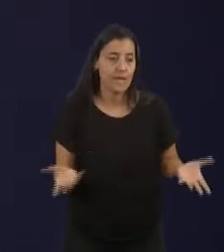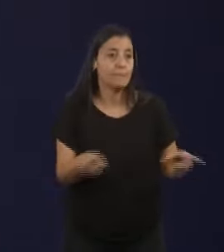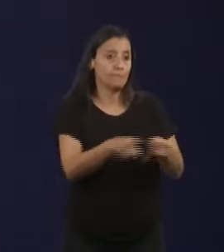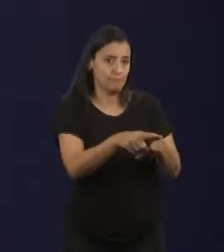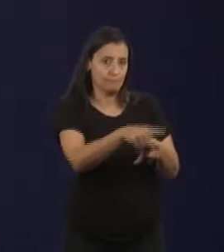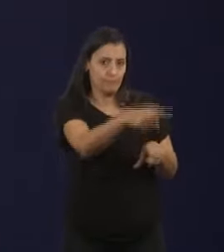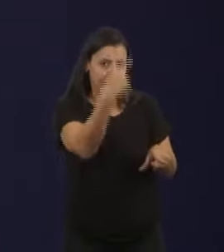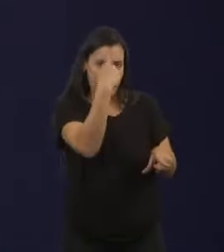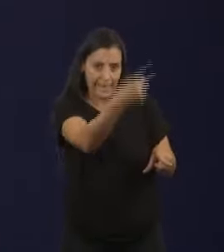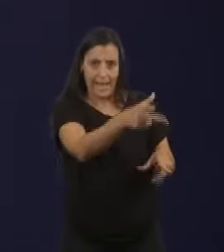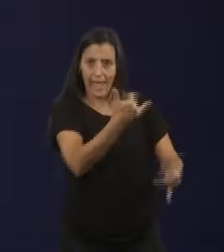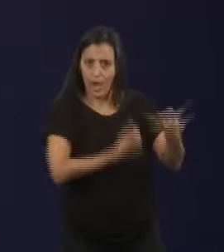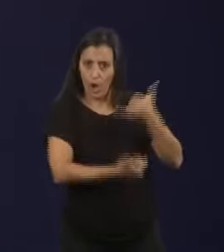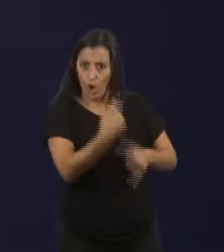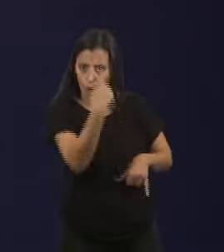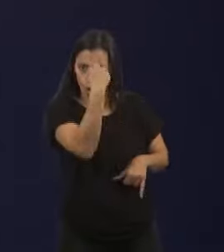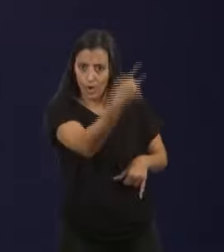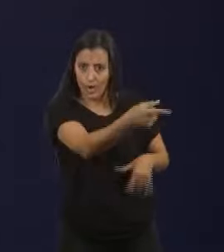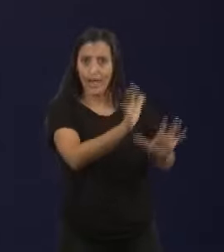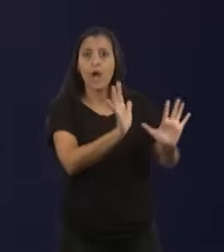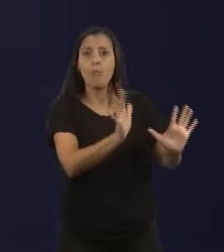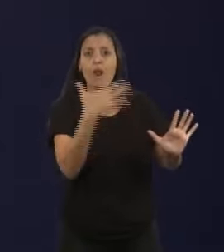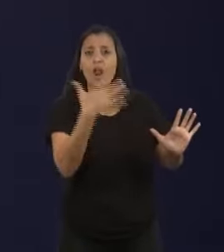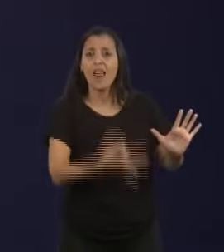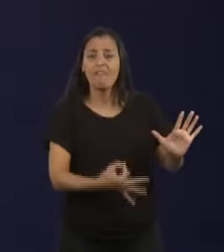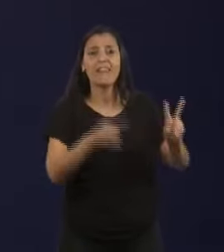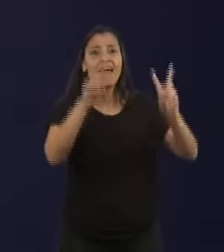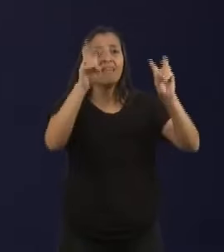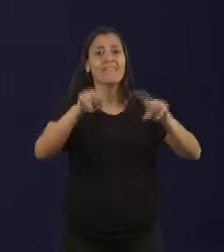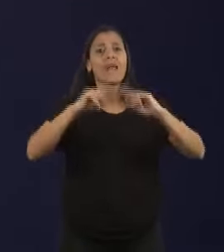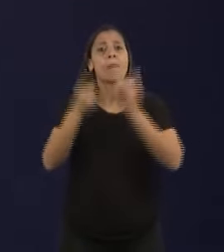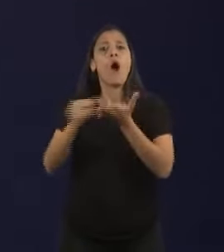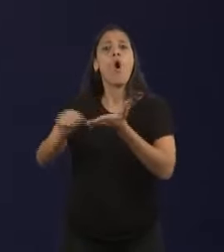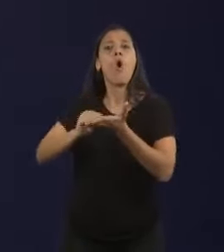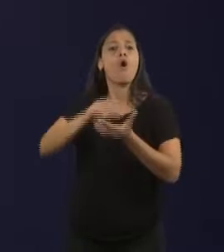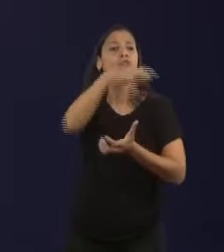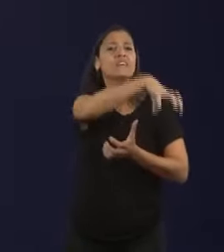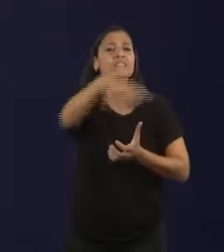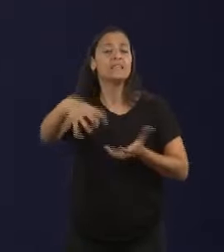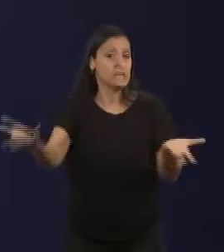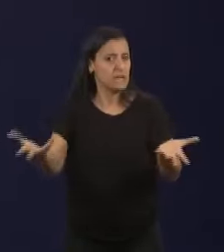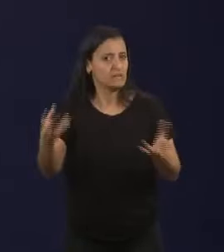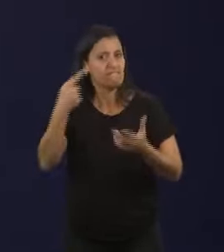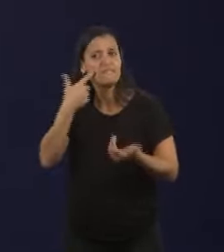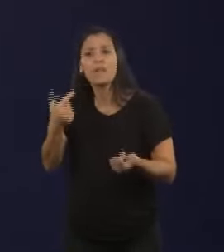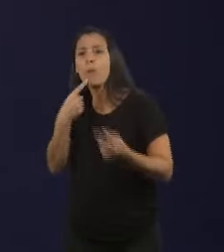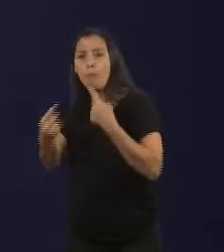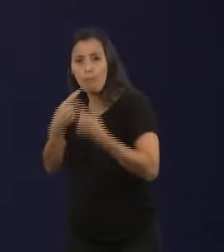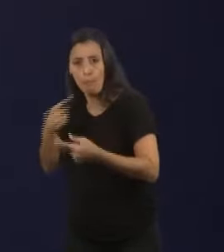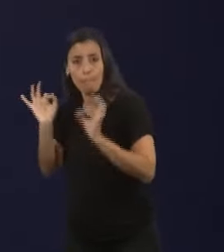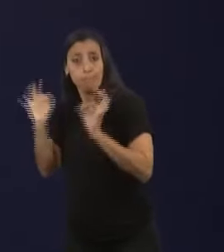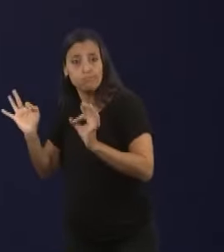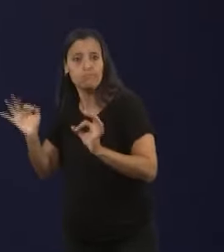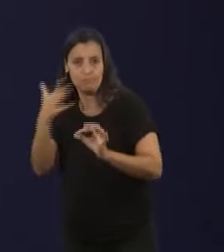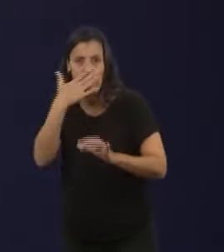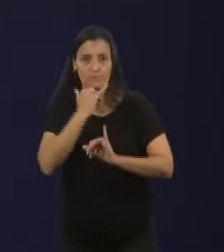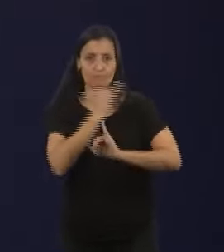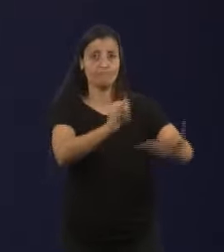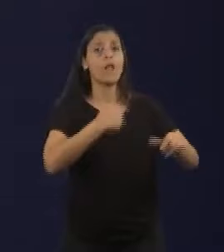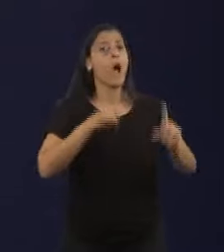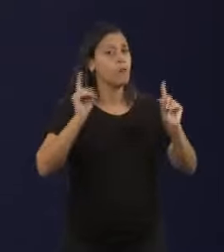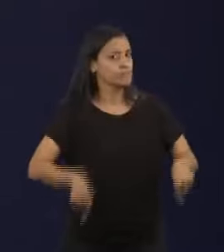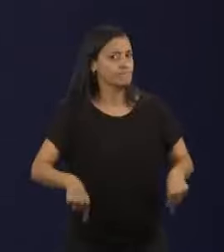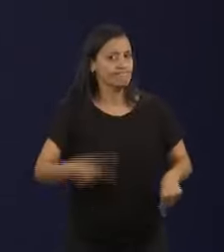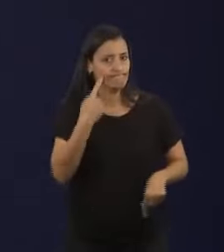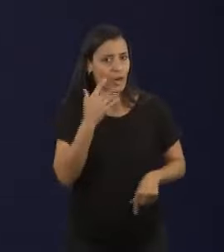te lo doy por válido eh pero la verdad es que el tema de oficinas no te lo averiguo Pero la verdad es que lo lo desconozco no no